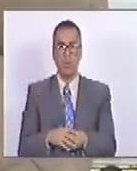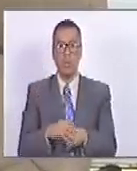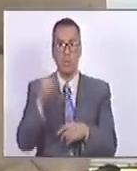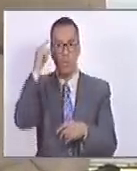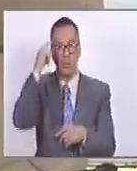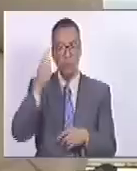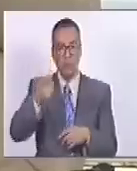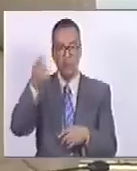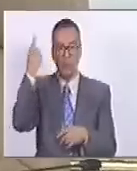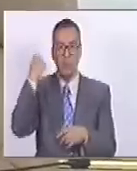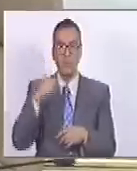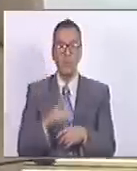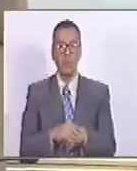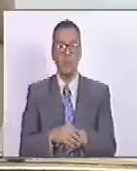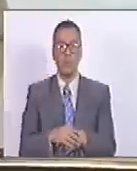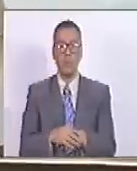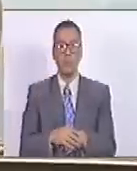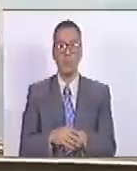Ayer,